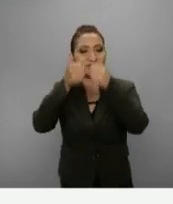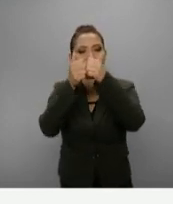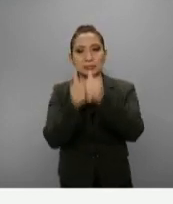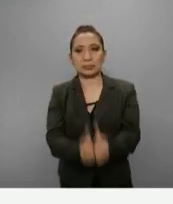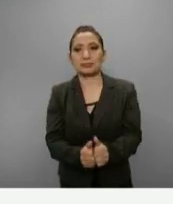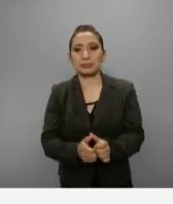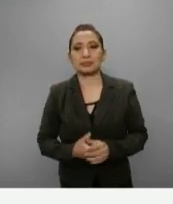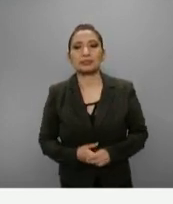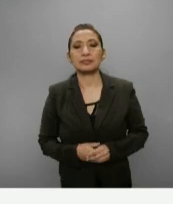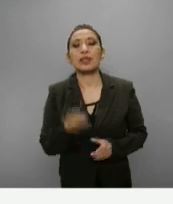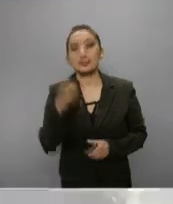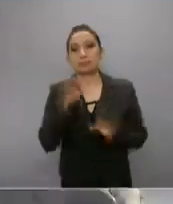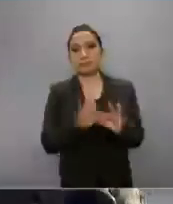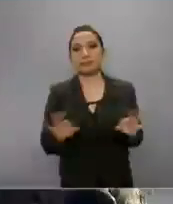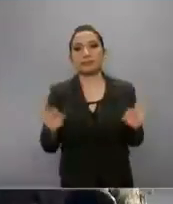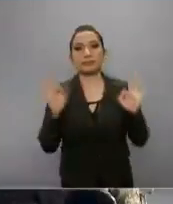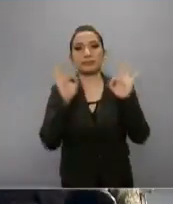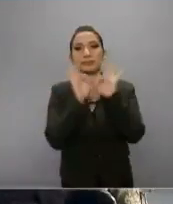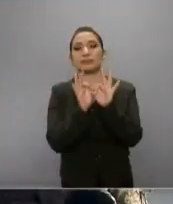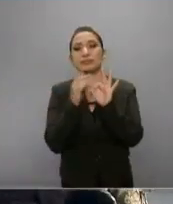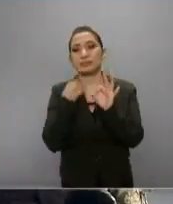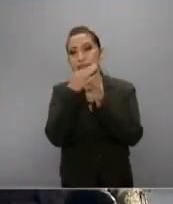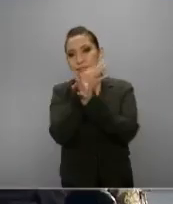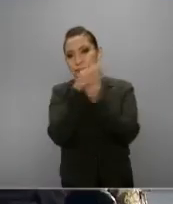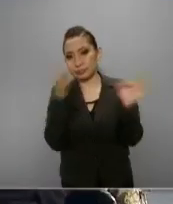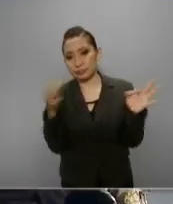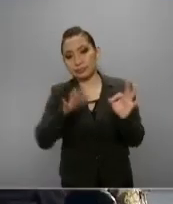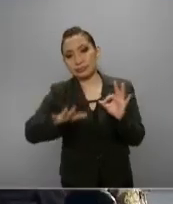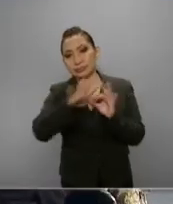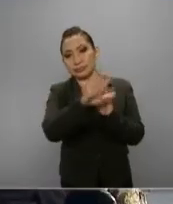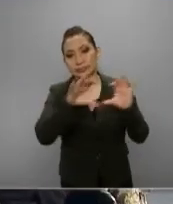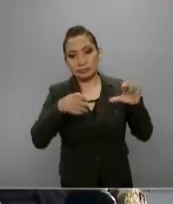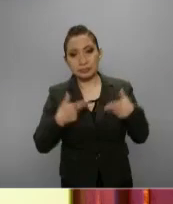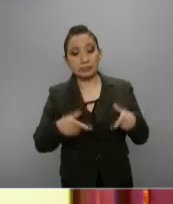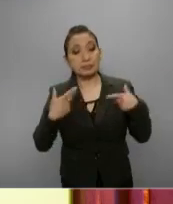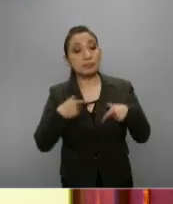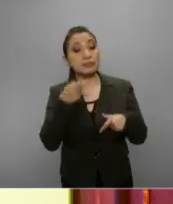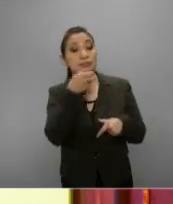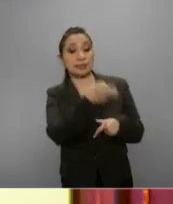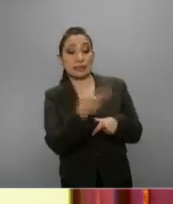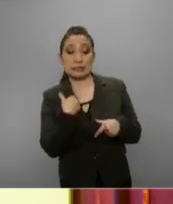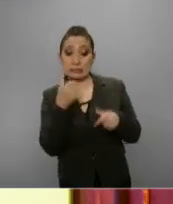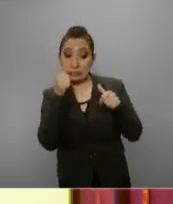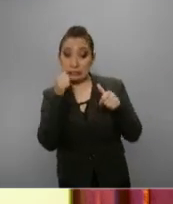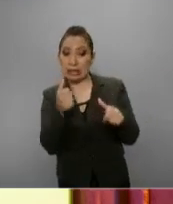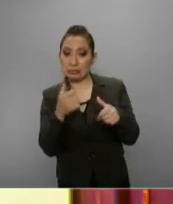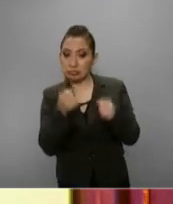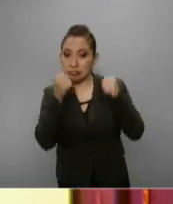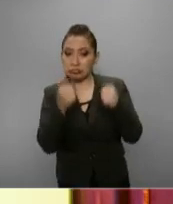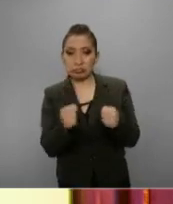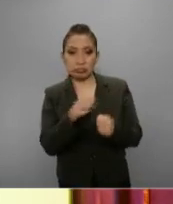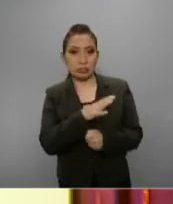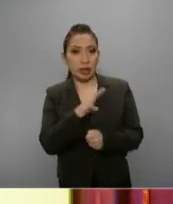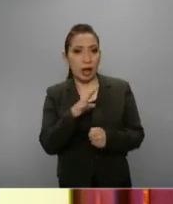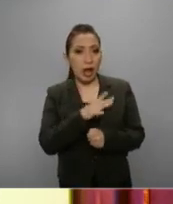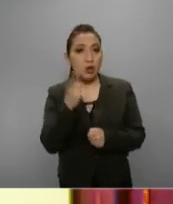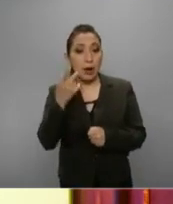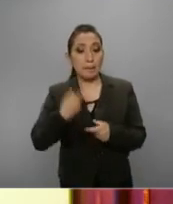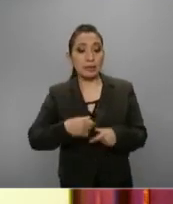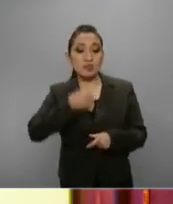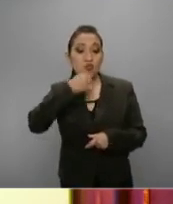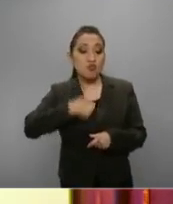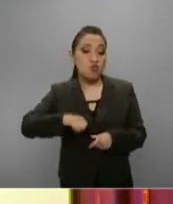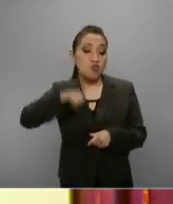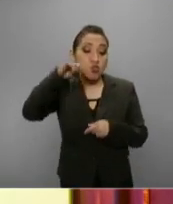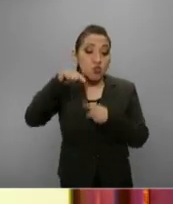incrementar esta barra, ¿no? Esto es importante en el mensaje a la comunidad, porque esto en su momento confirma precisamente que ser un